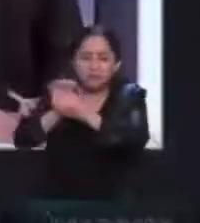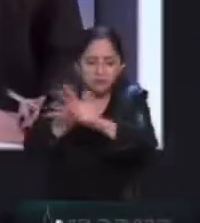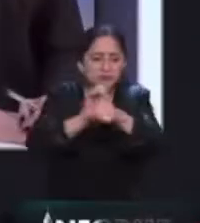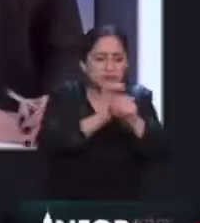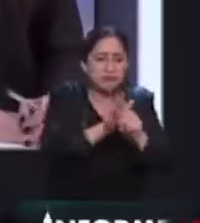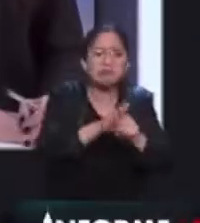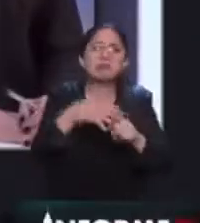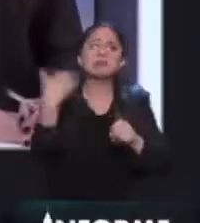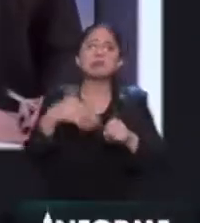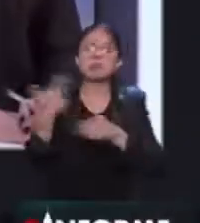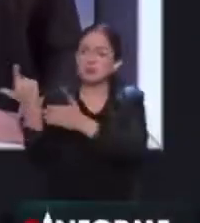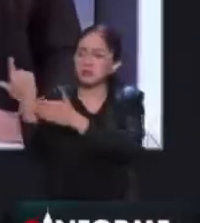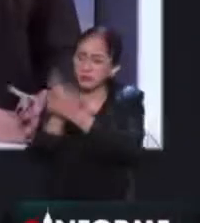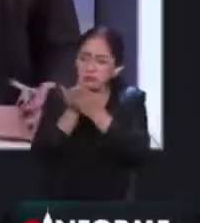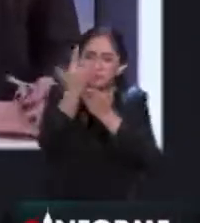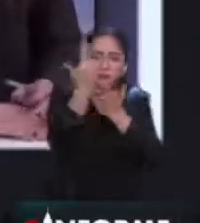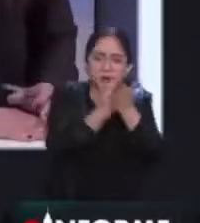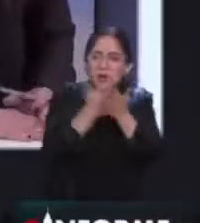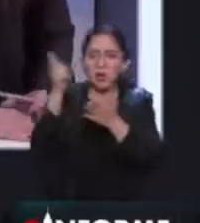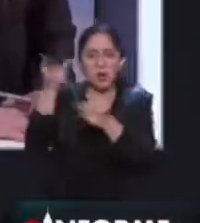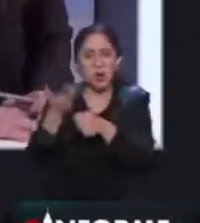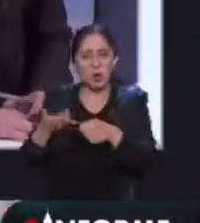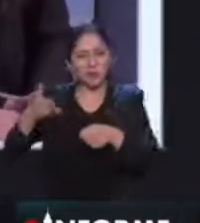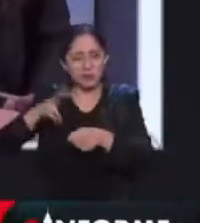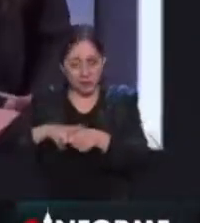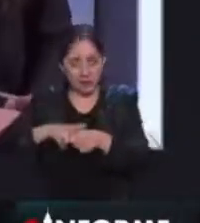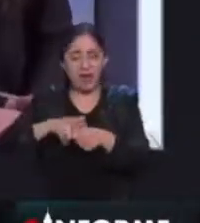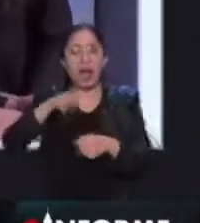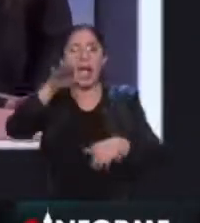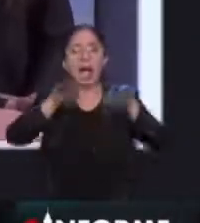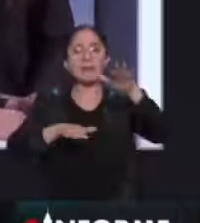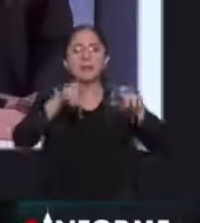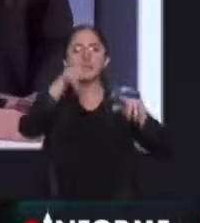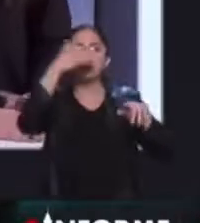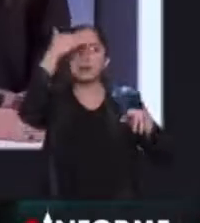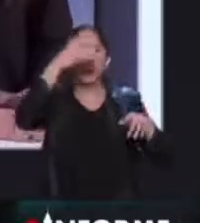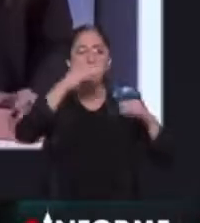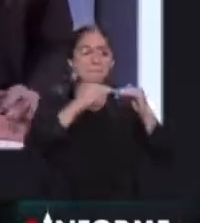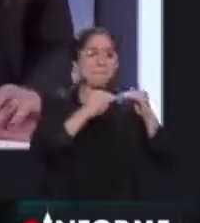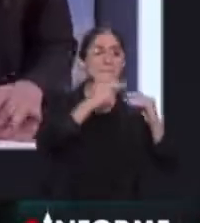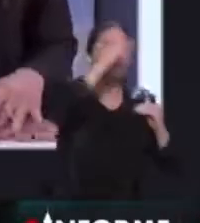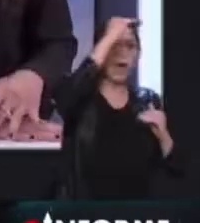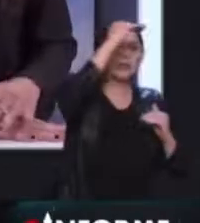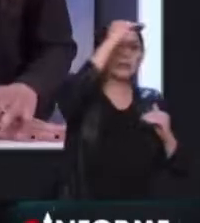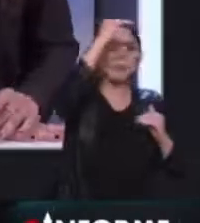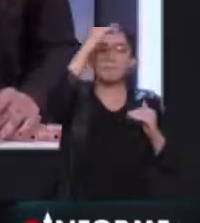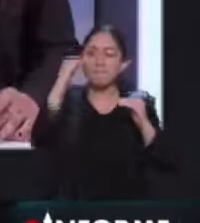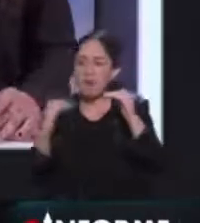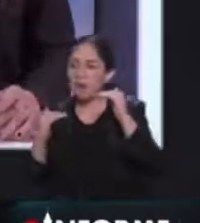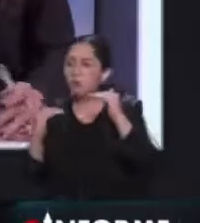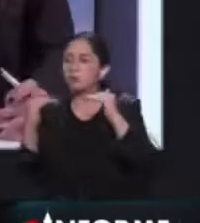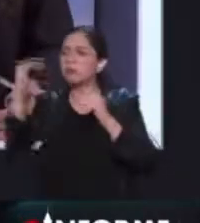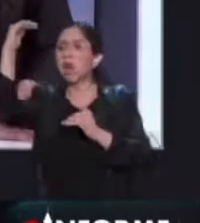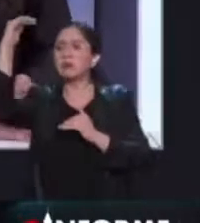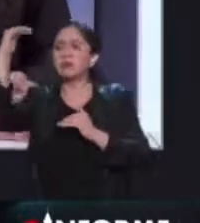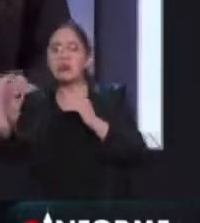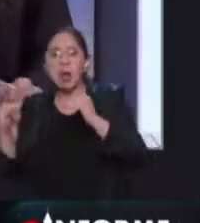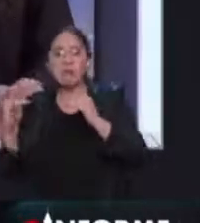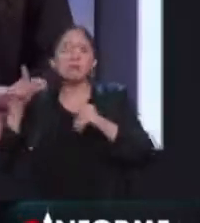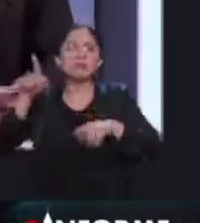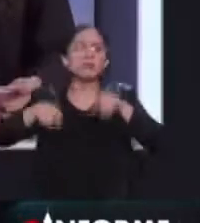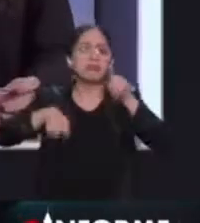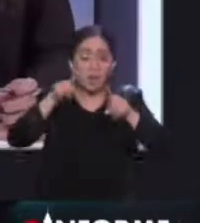tal forma que se sabía que subía y que bajaba, pero no se tenía certeza del volumen. Para eso se necesita